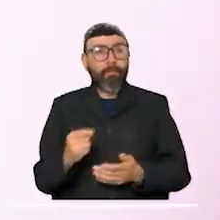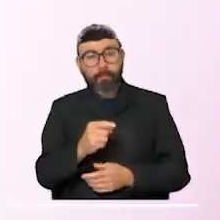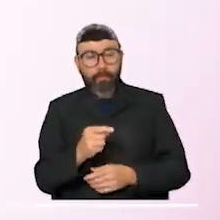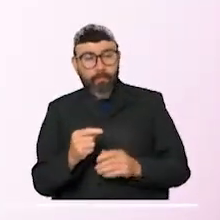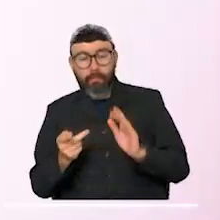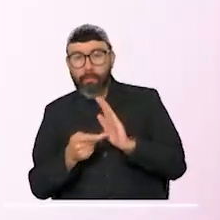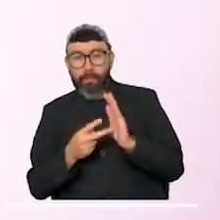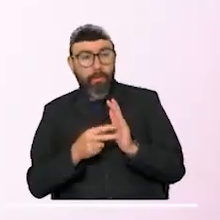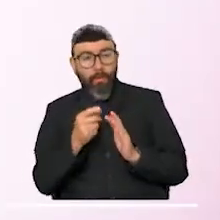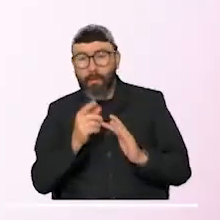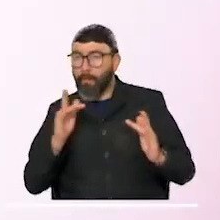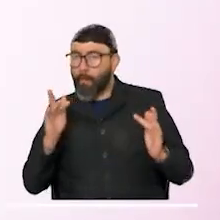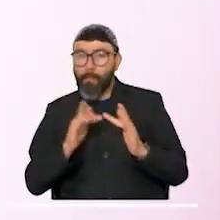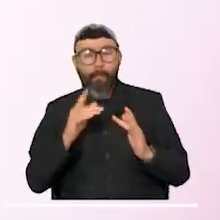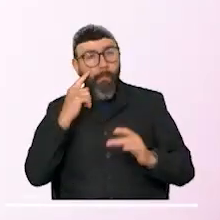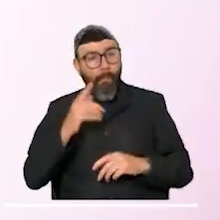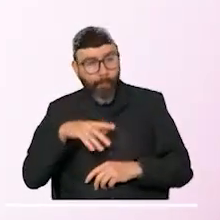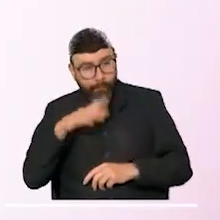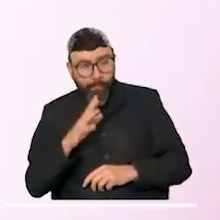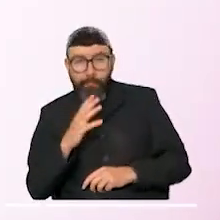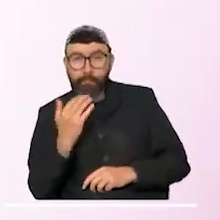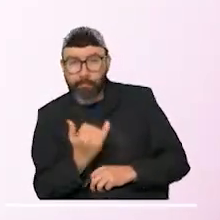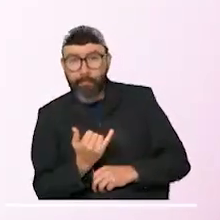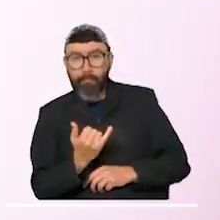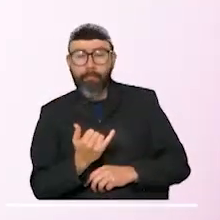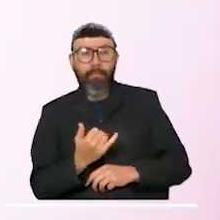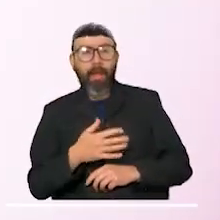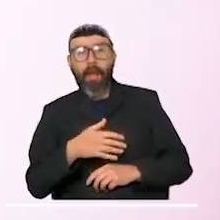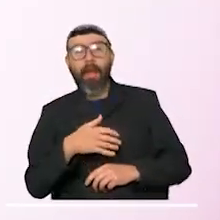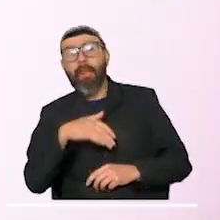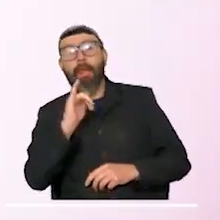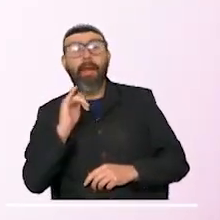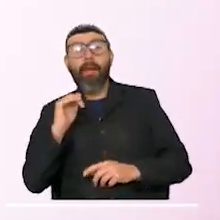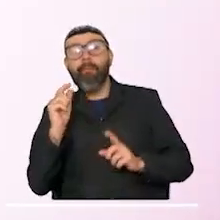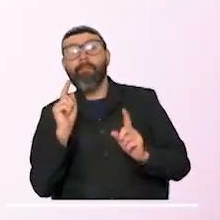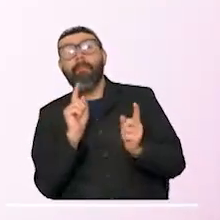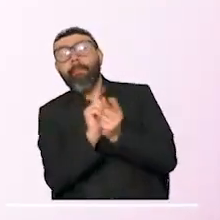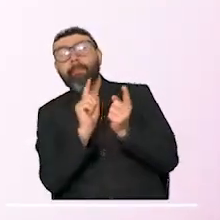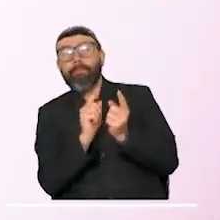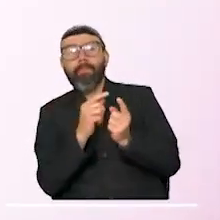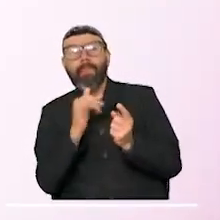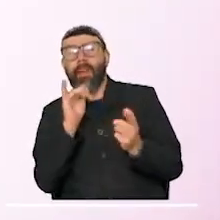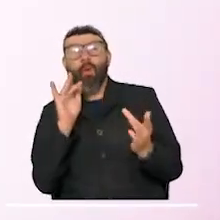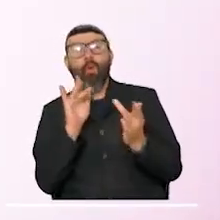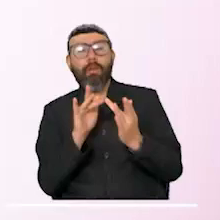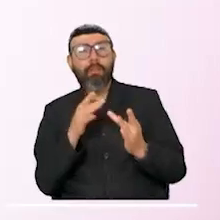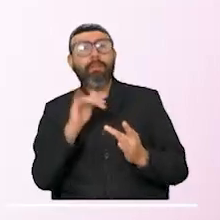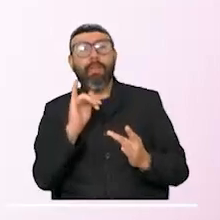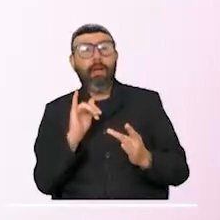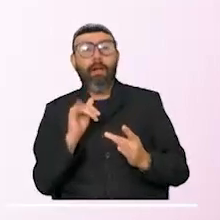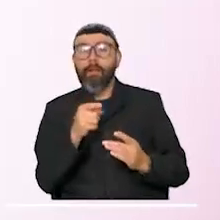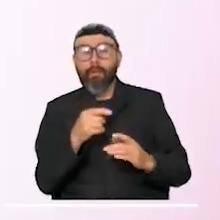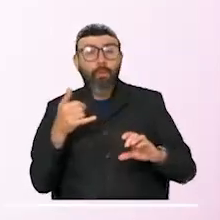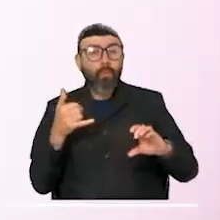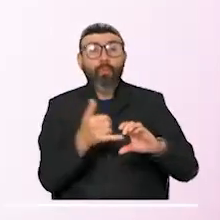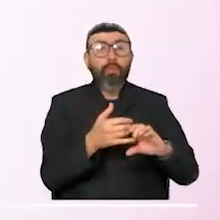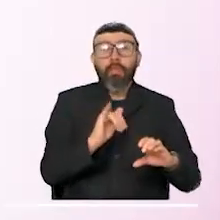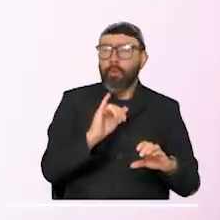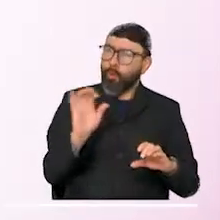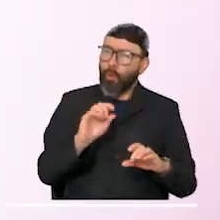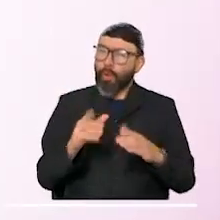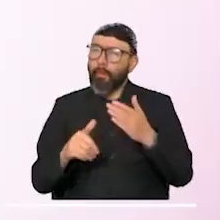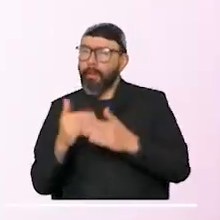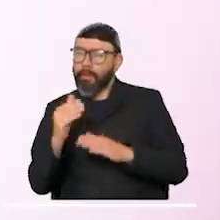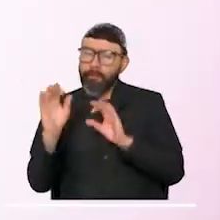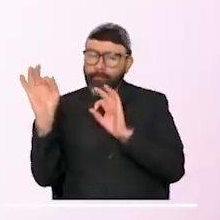esa conexión más allá simplemente encontrar un momento de conexión entonces de genitales y no Simplemente empezar Pues